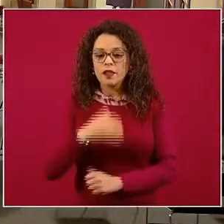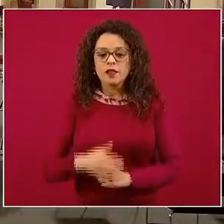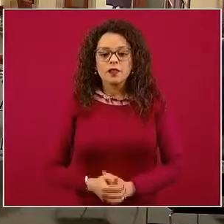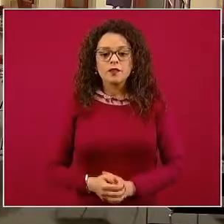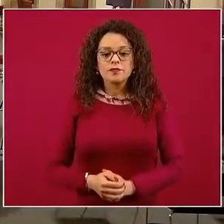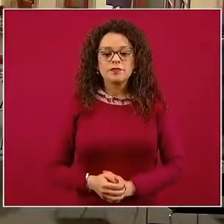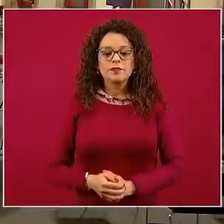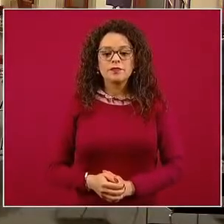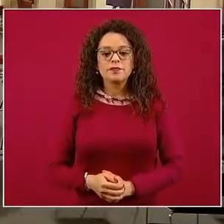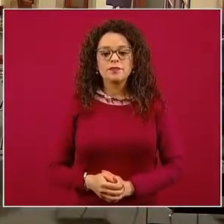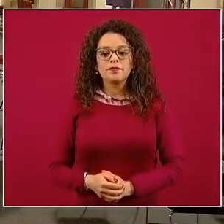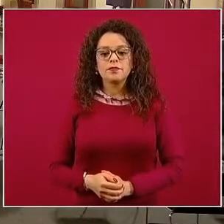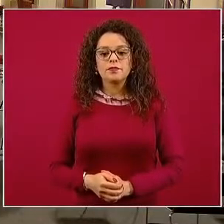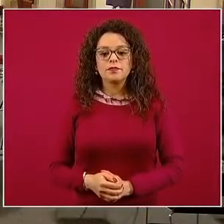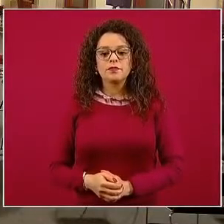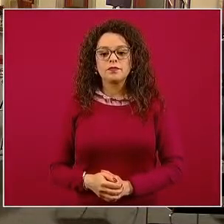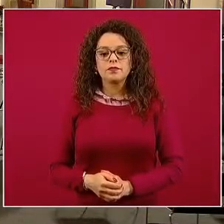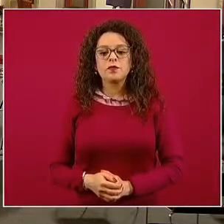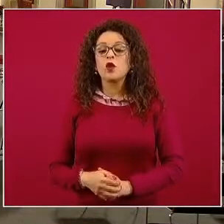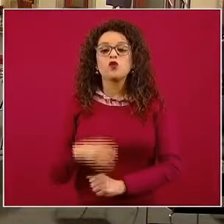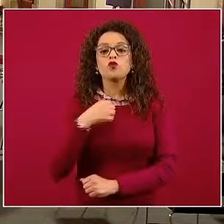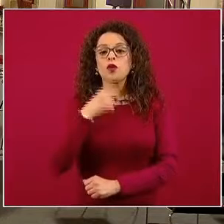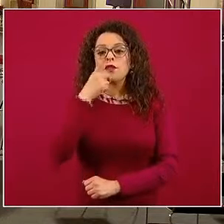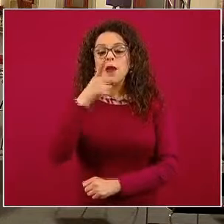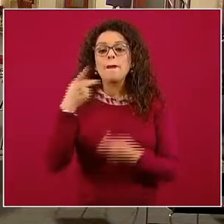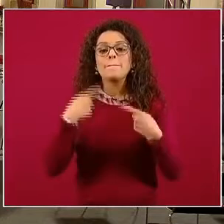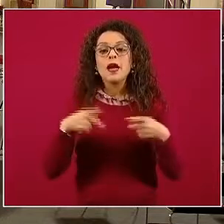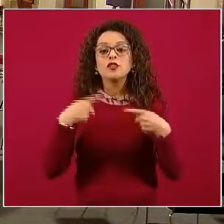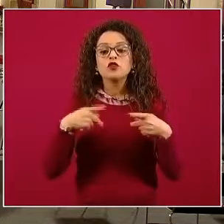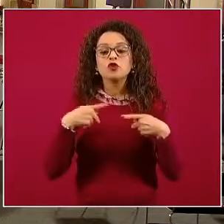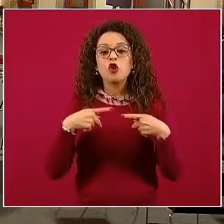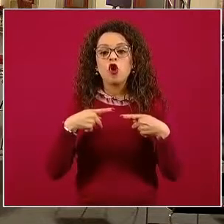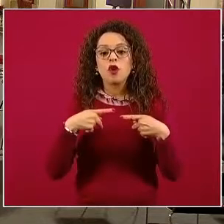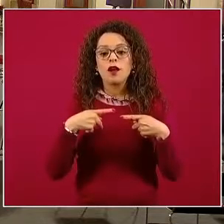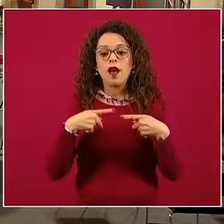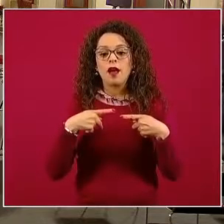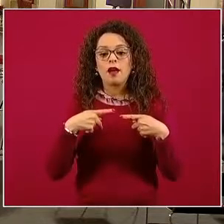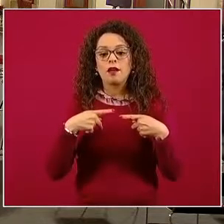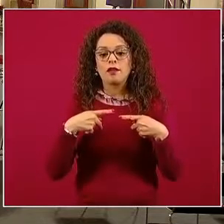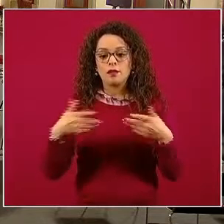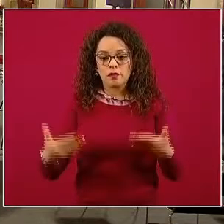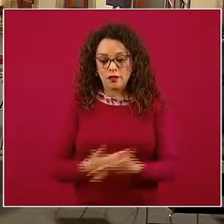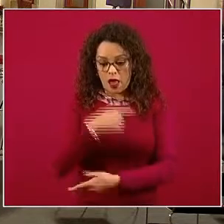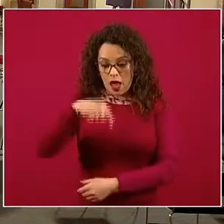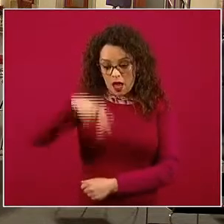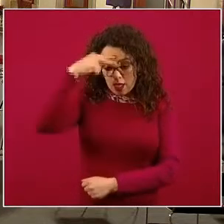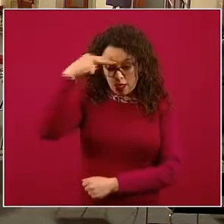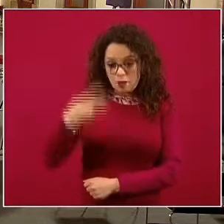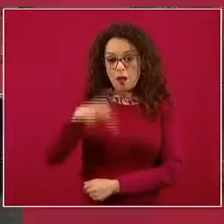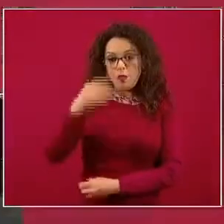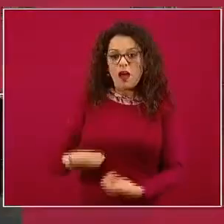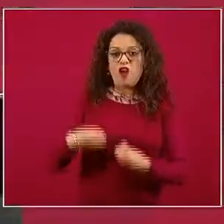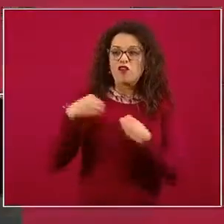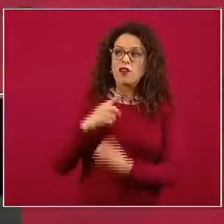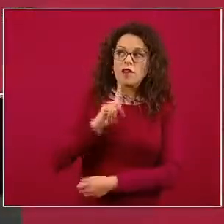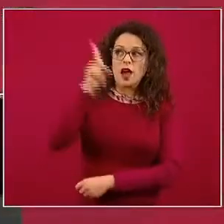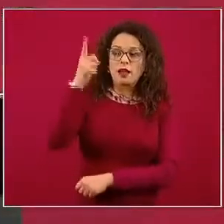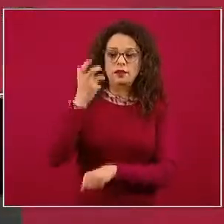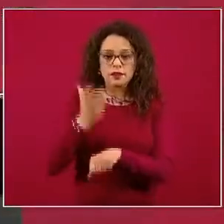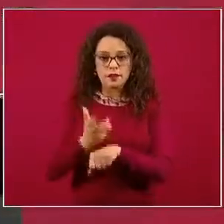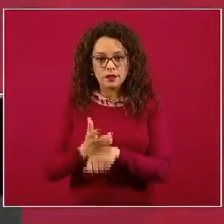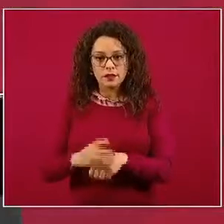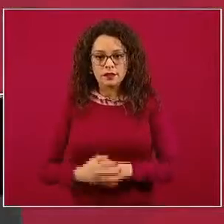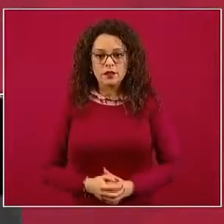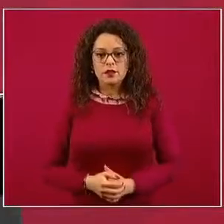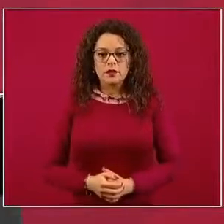a la gente que vive en Estados Unidos, pero que es mexicana. Ajá, tal vez no me expliqué bien, pido disculpas por eso. Correcto. La gente que vive